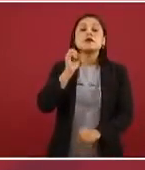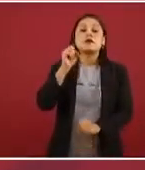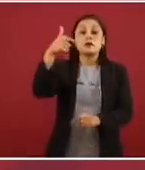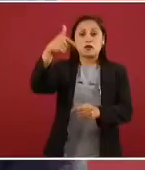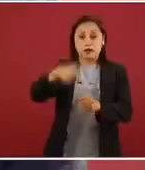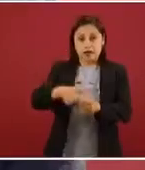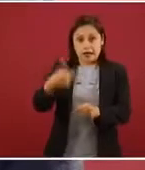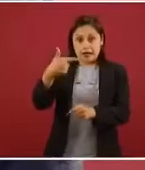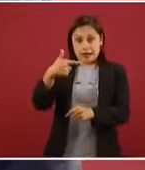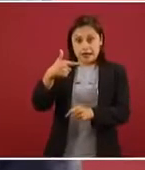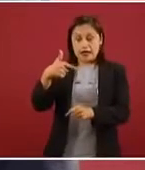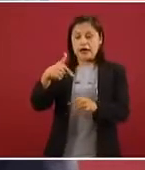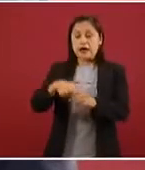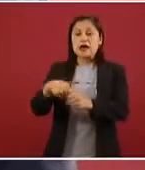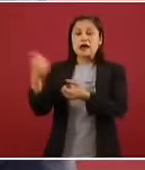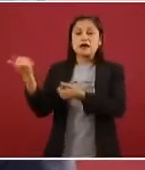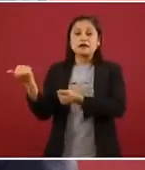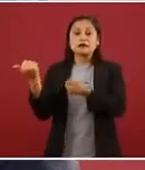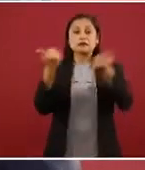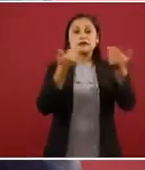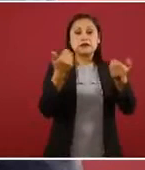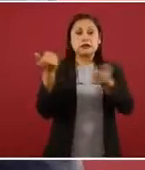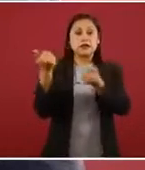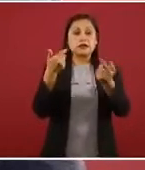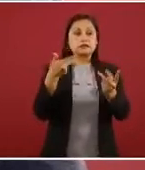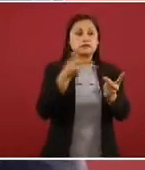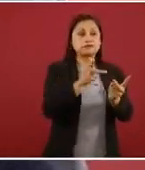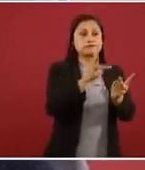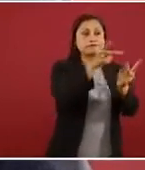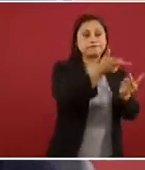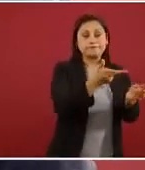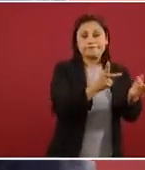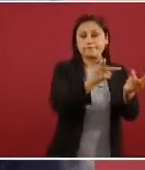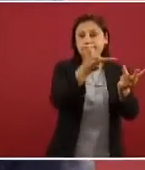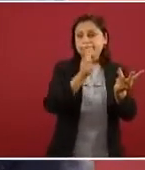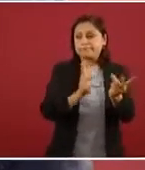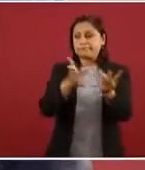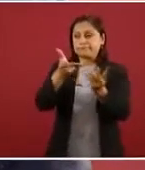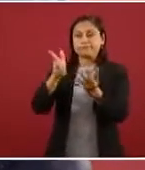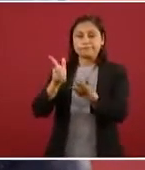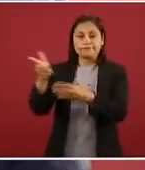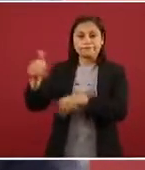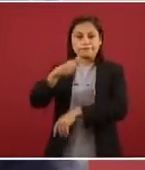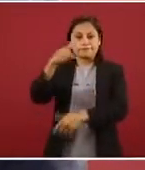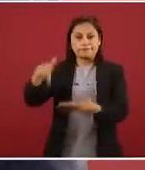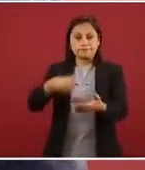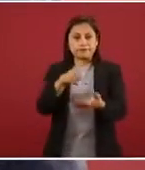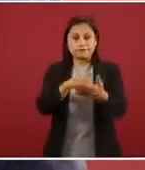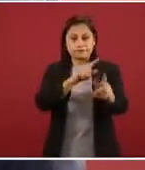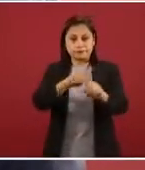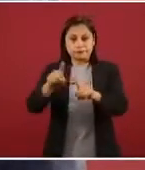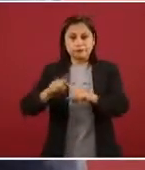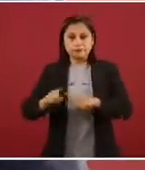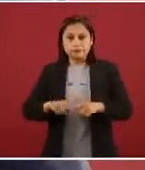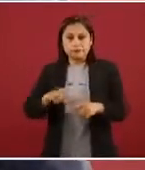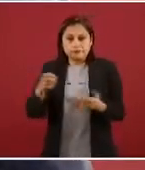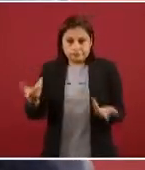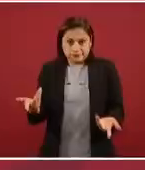ahí están dando servicio quienes transitan por las